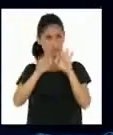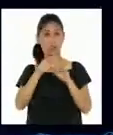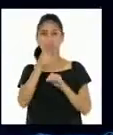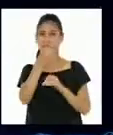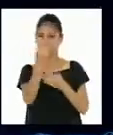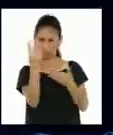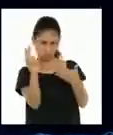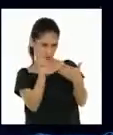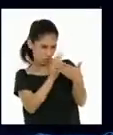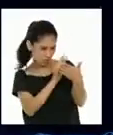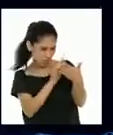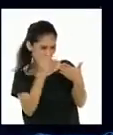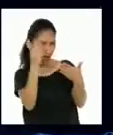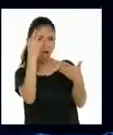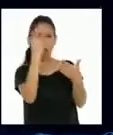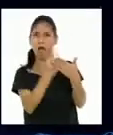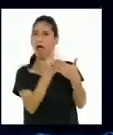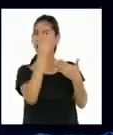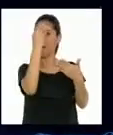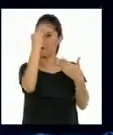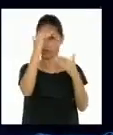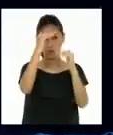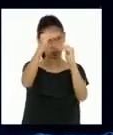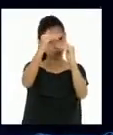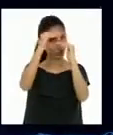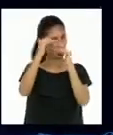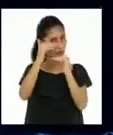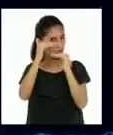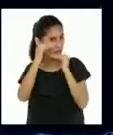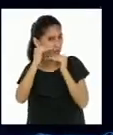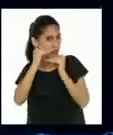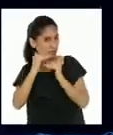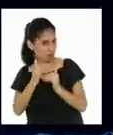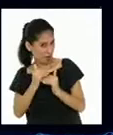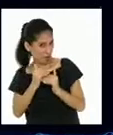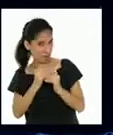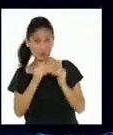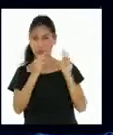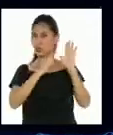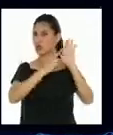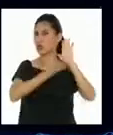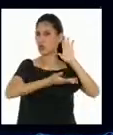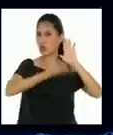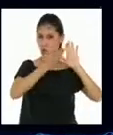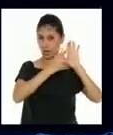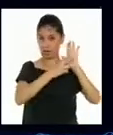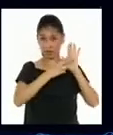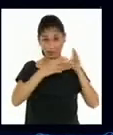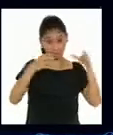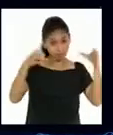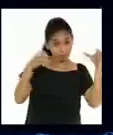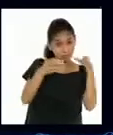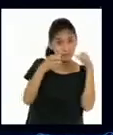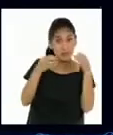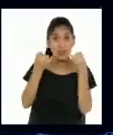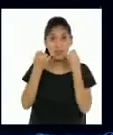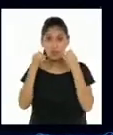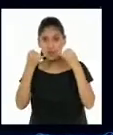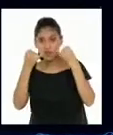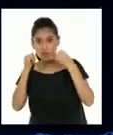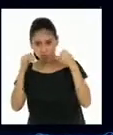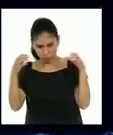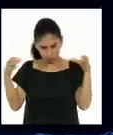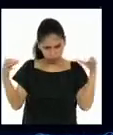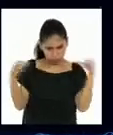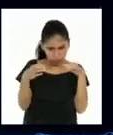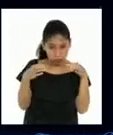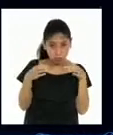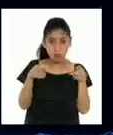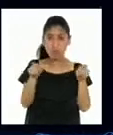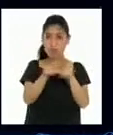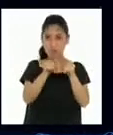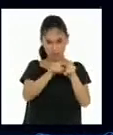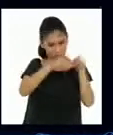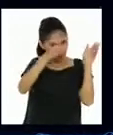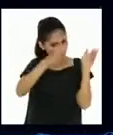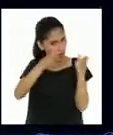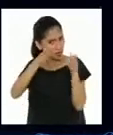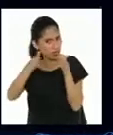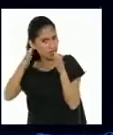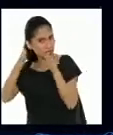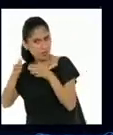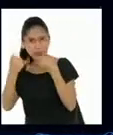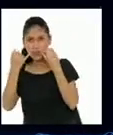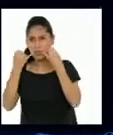etapas: planeamiento o preparación, recolección de los datos, organización y presentación de los datos, análisis